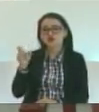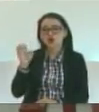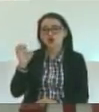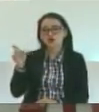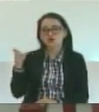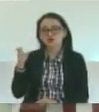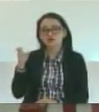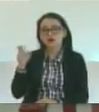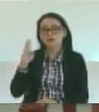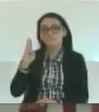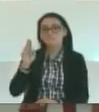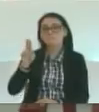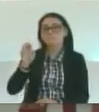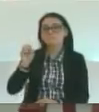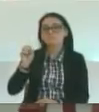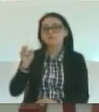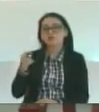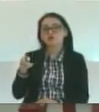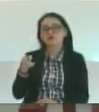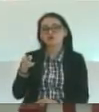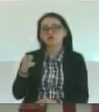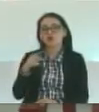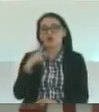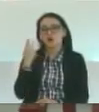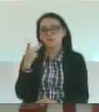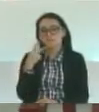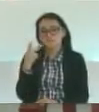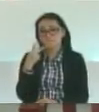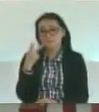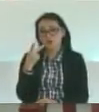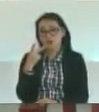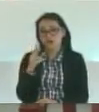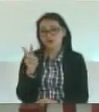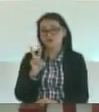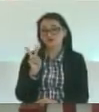Y la política de Estados Unidos sobre Venezuela giró hacia la derecha extrema.